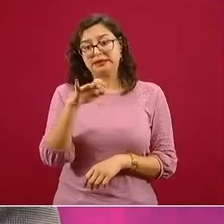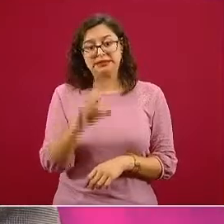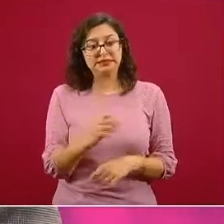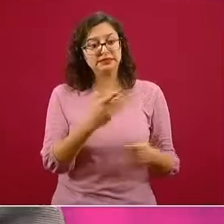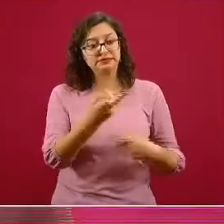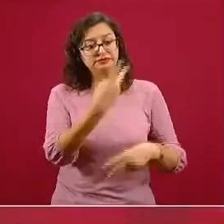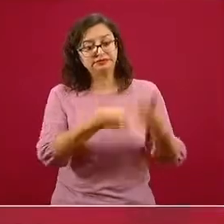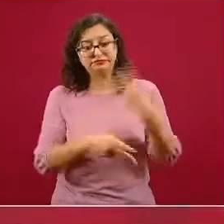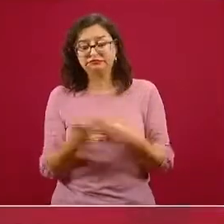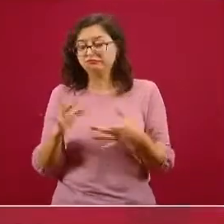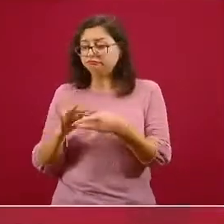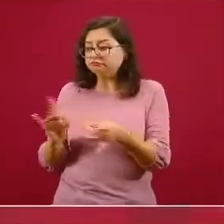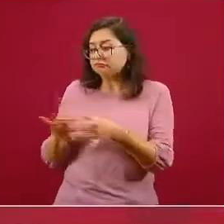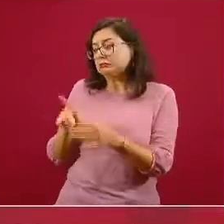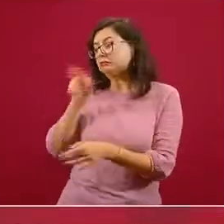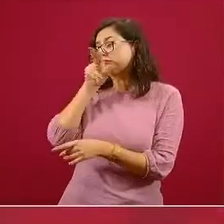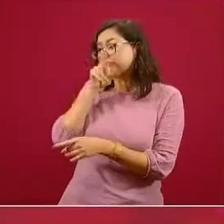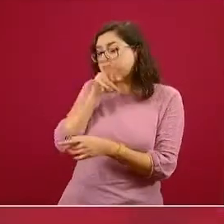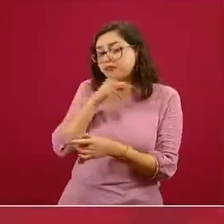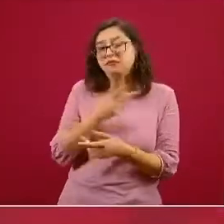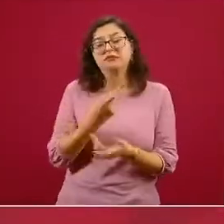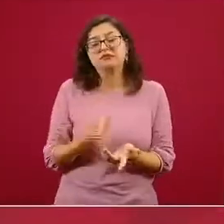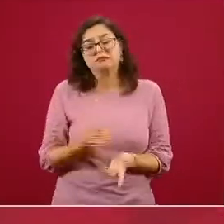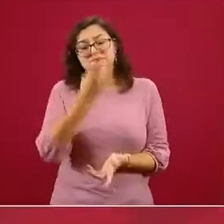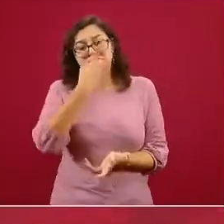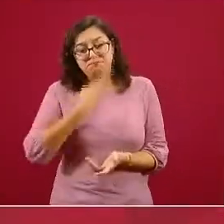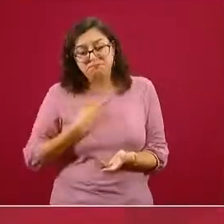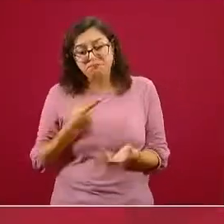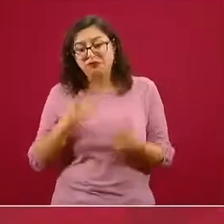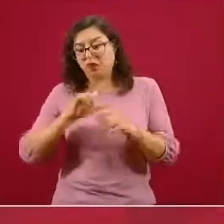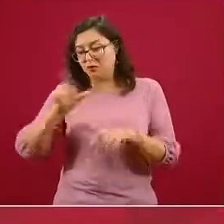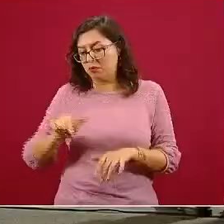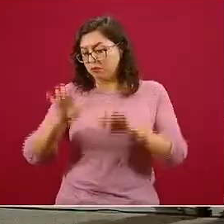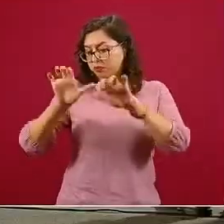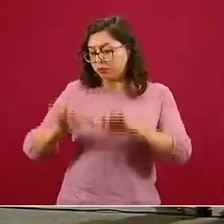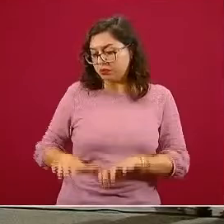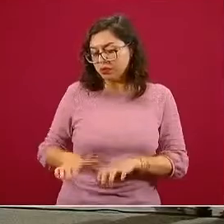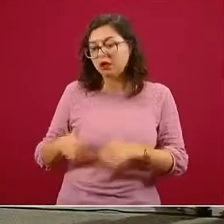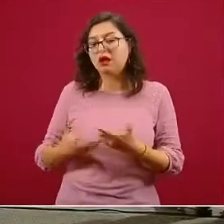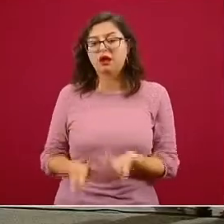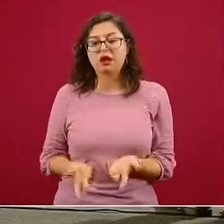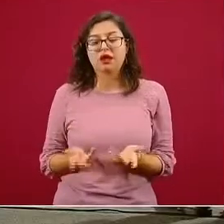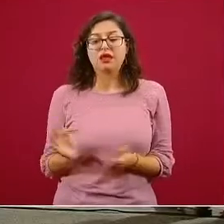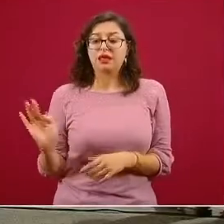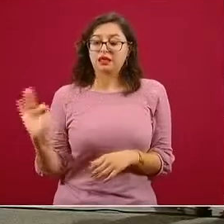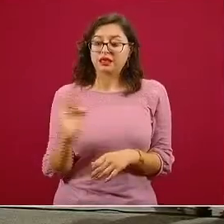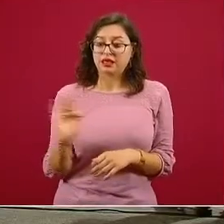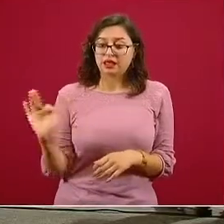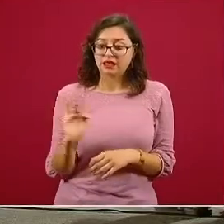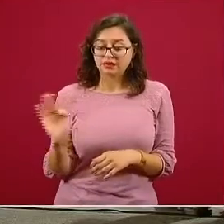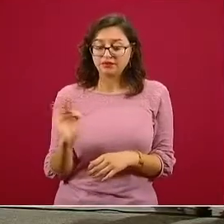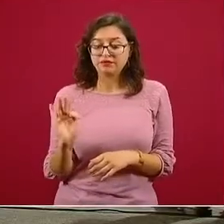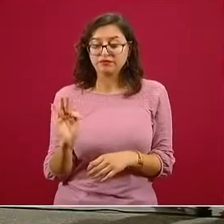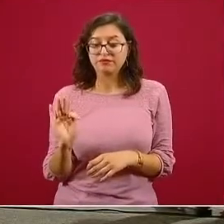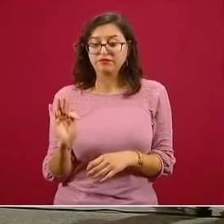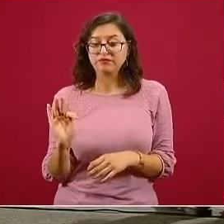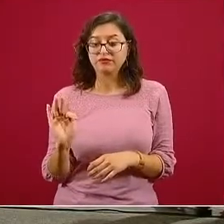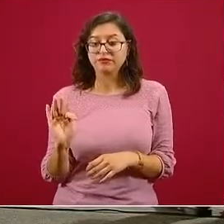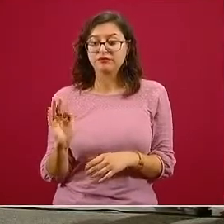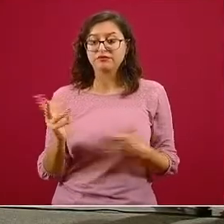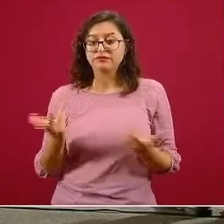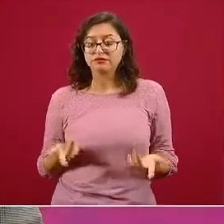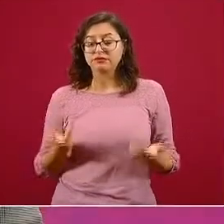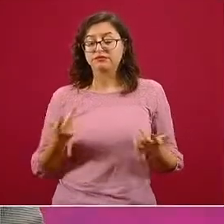nos compartió una preocupación, inicialmente de palabra y posteriormente por escrito, de que pudieran representar